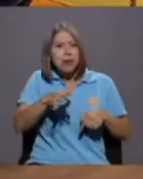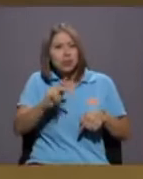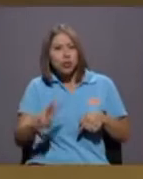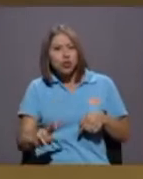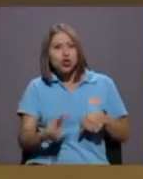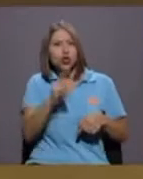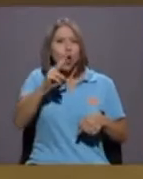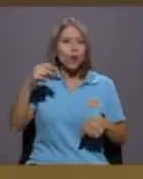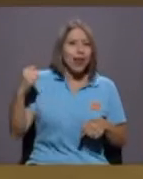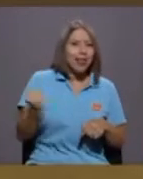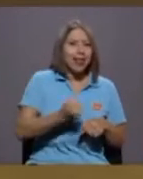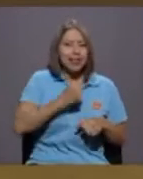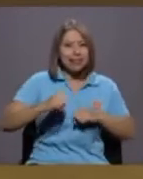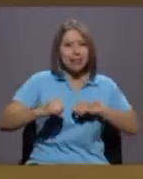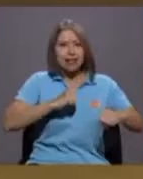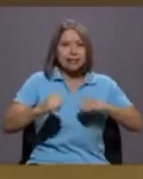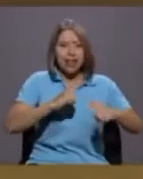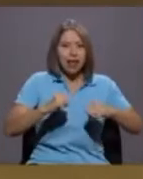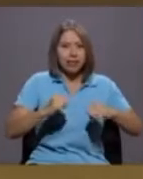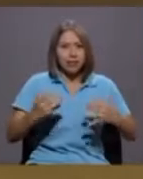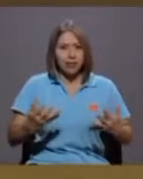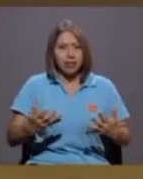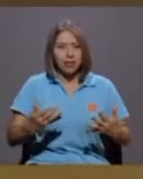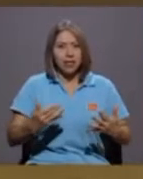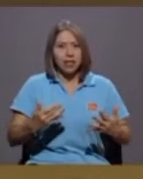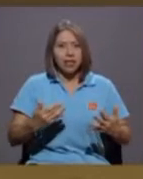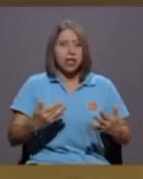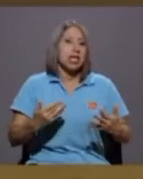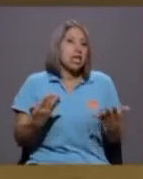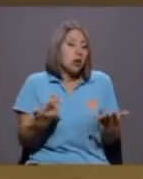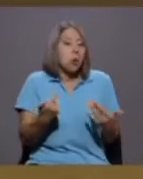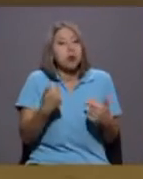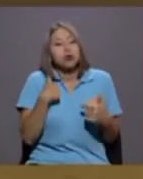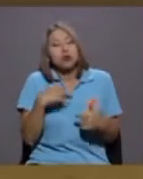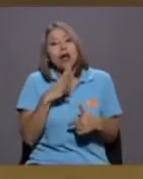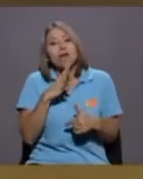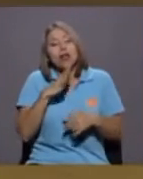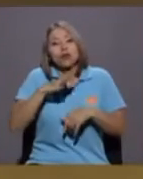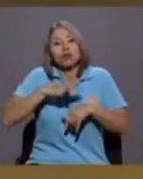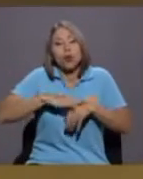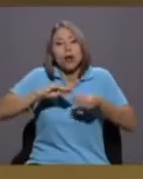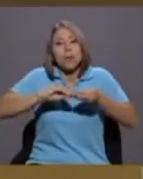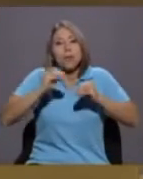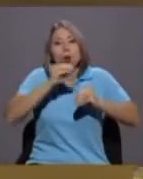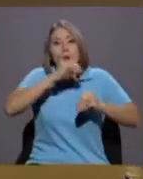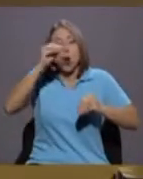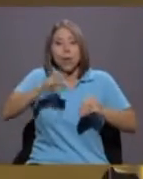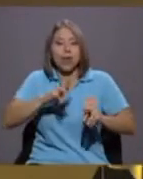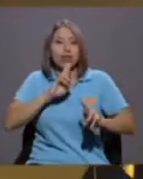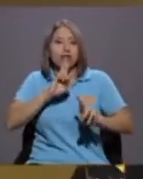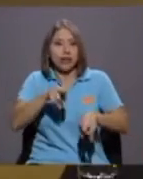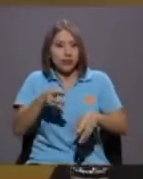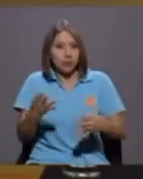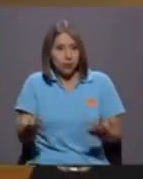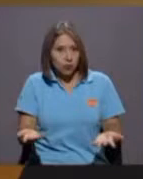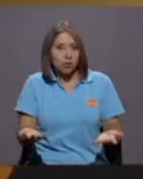importa cómo estoy promediando resultados,